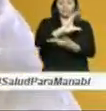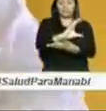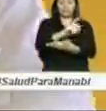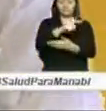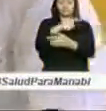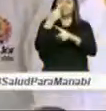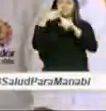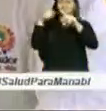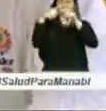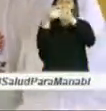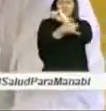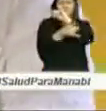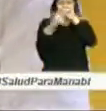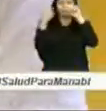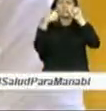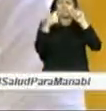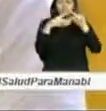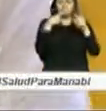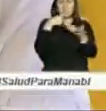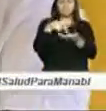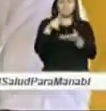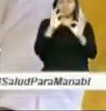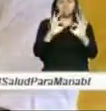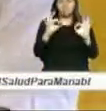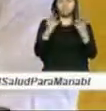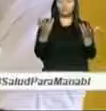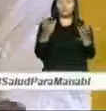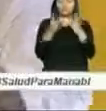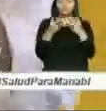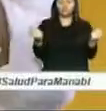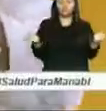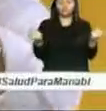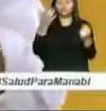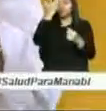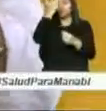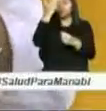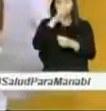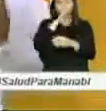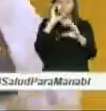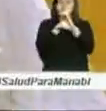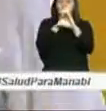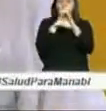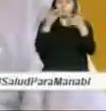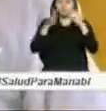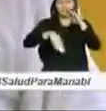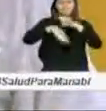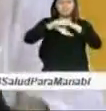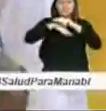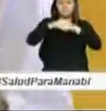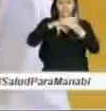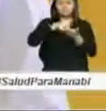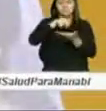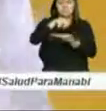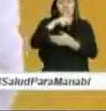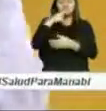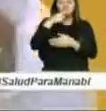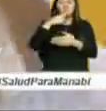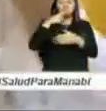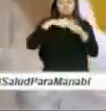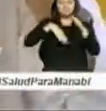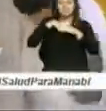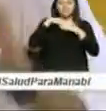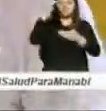muchísimos países, es una forma de evitar la evasión. ¿Por qué? Porque ya se calcula un mínimo que hay que pagar y ya el que paga menos ese